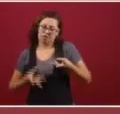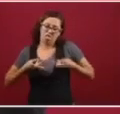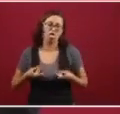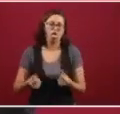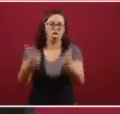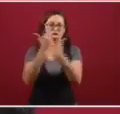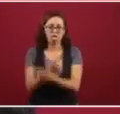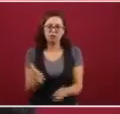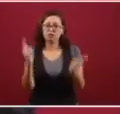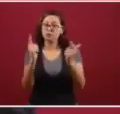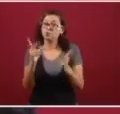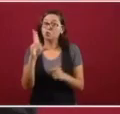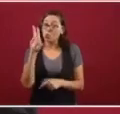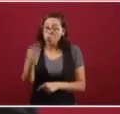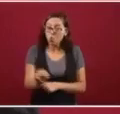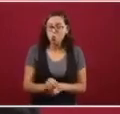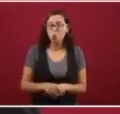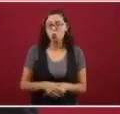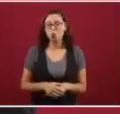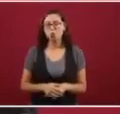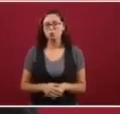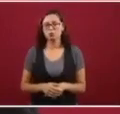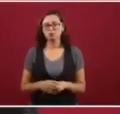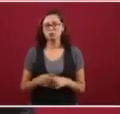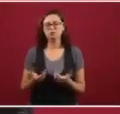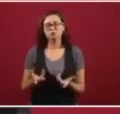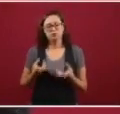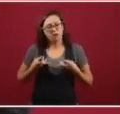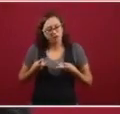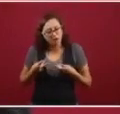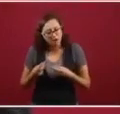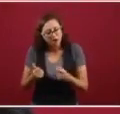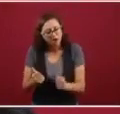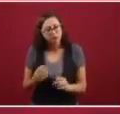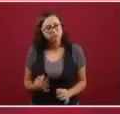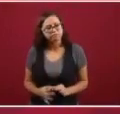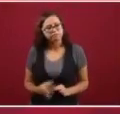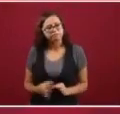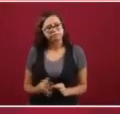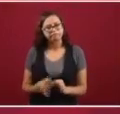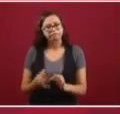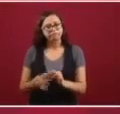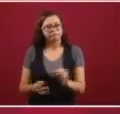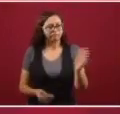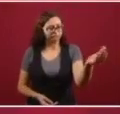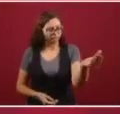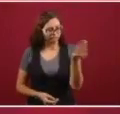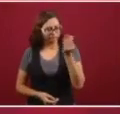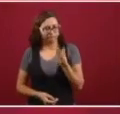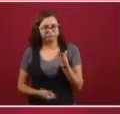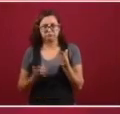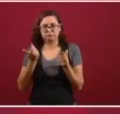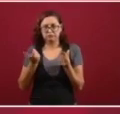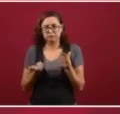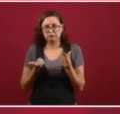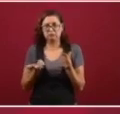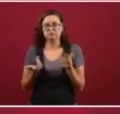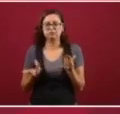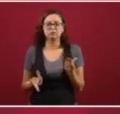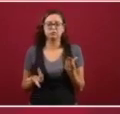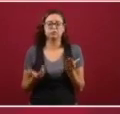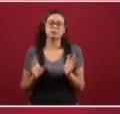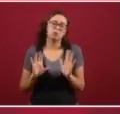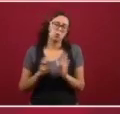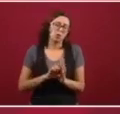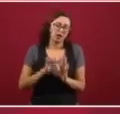se aplica. Si llegan participaciones y, por ejemplo, hay